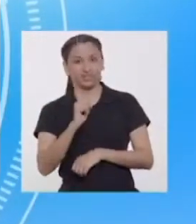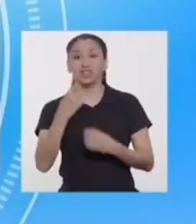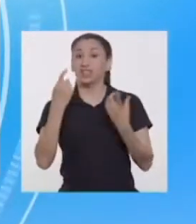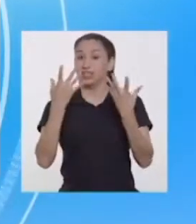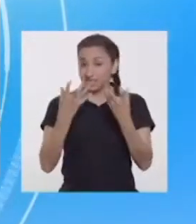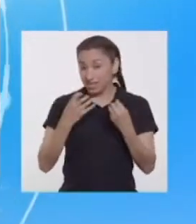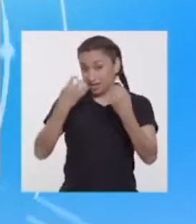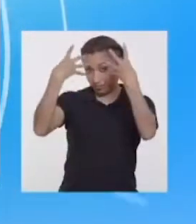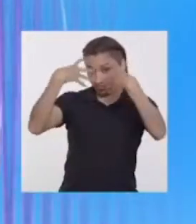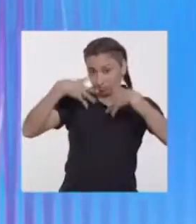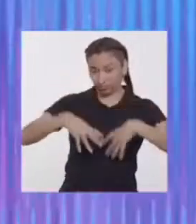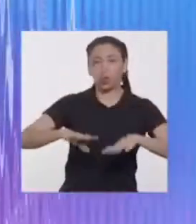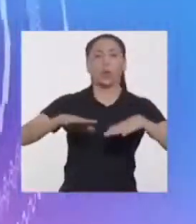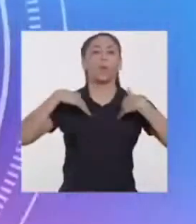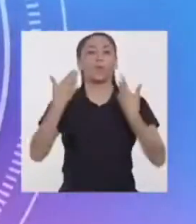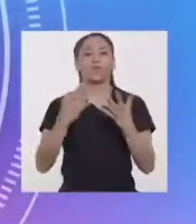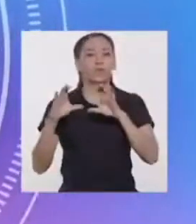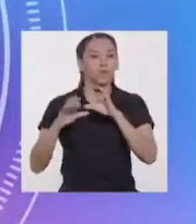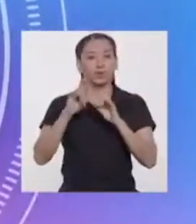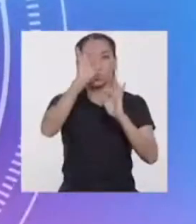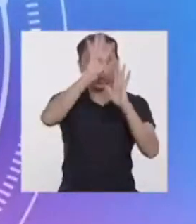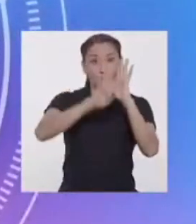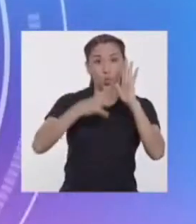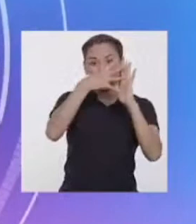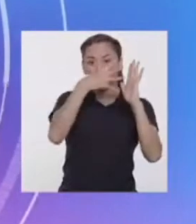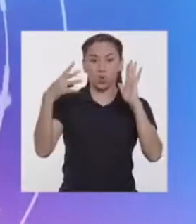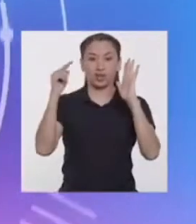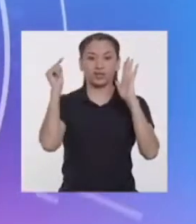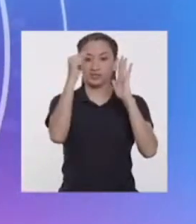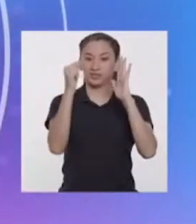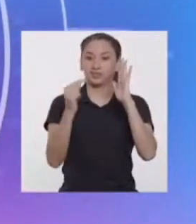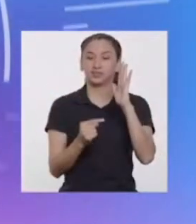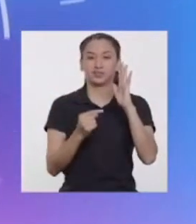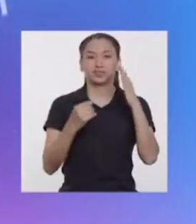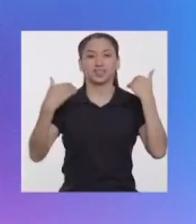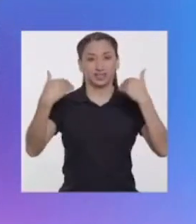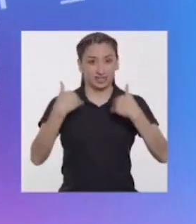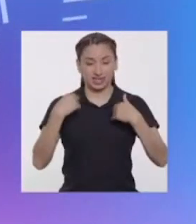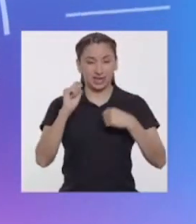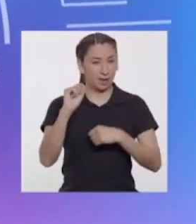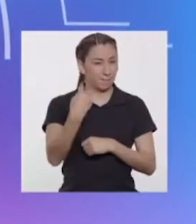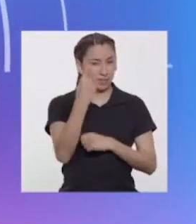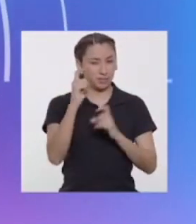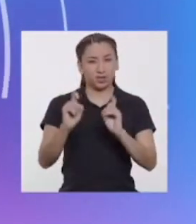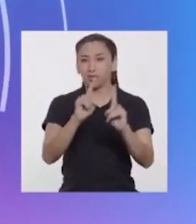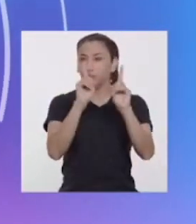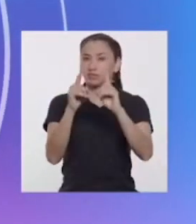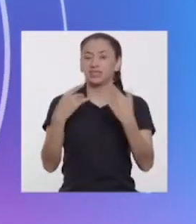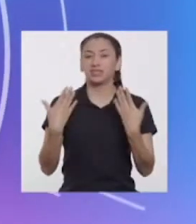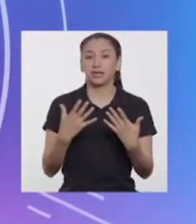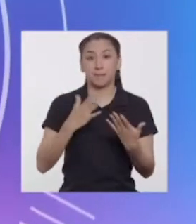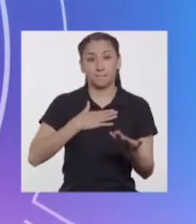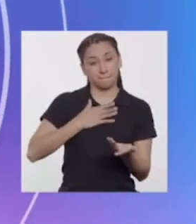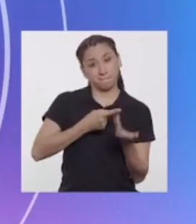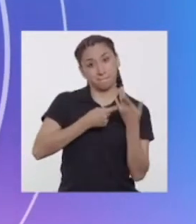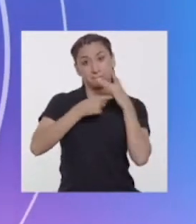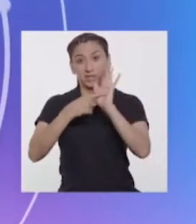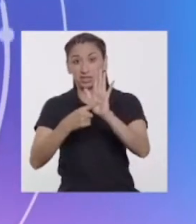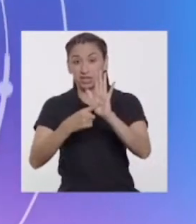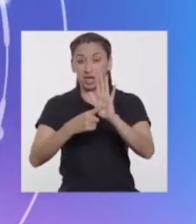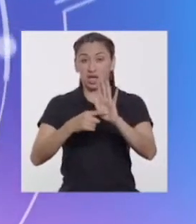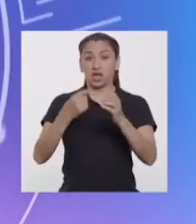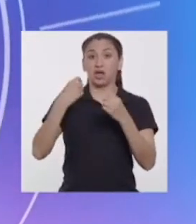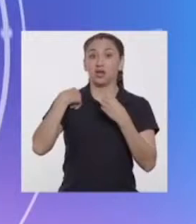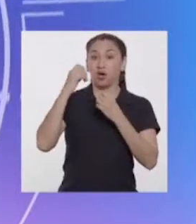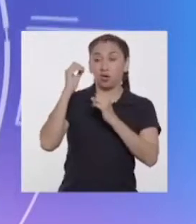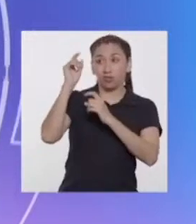para autoevaluarnos podemos ayudarnos haciendo un cuadro como este. Lo primero que nos debemos preguntar es: ¿me presenté y